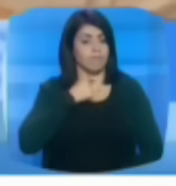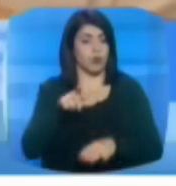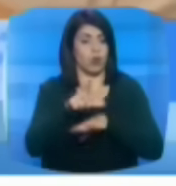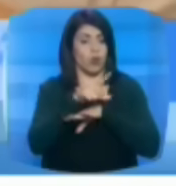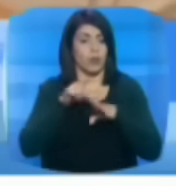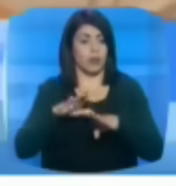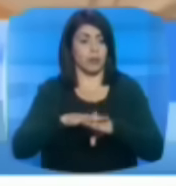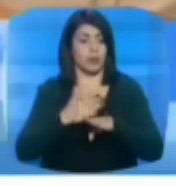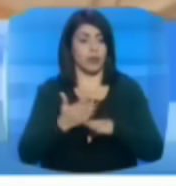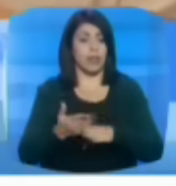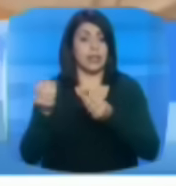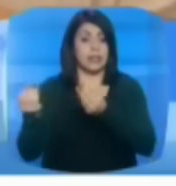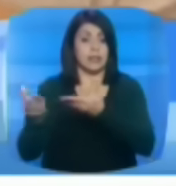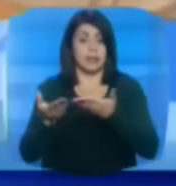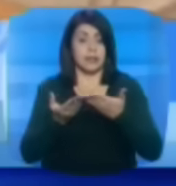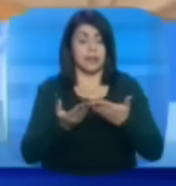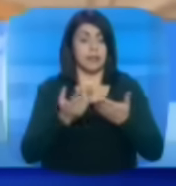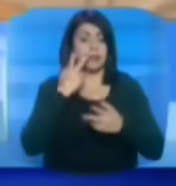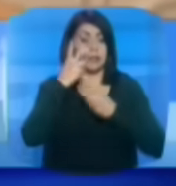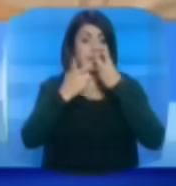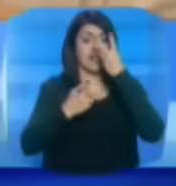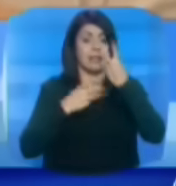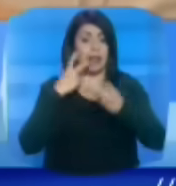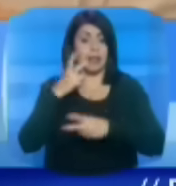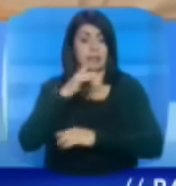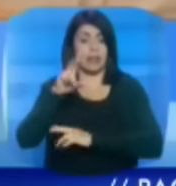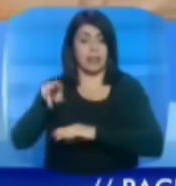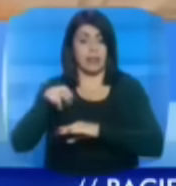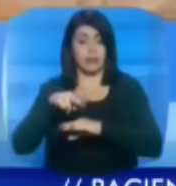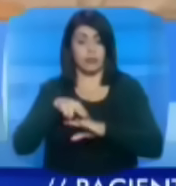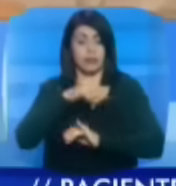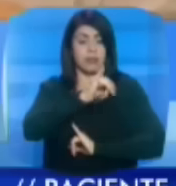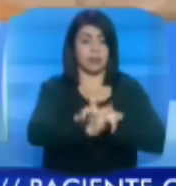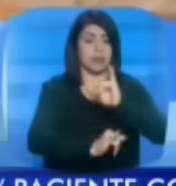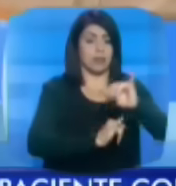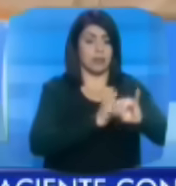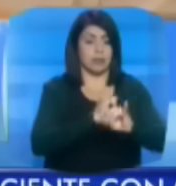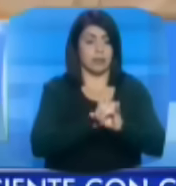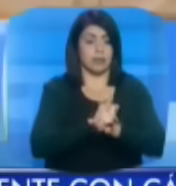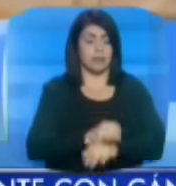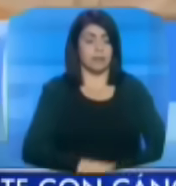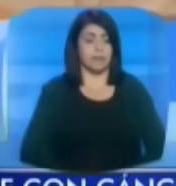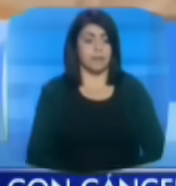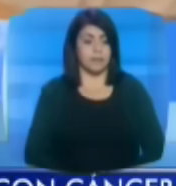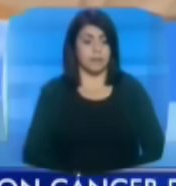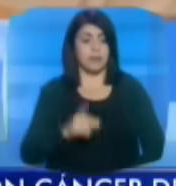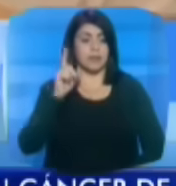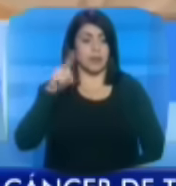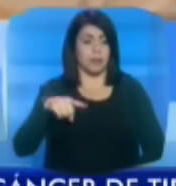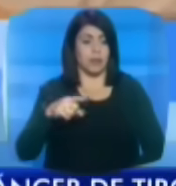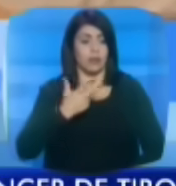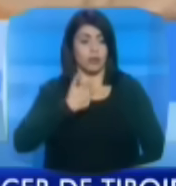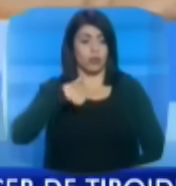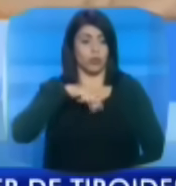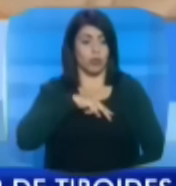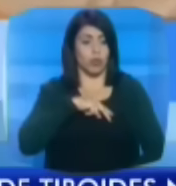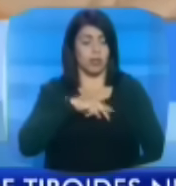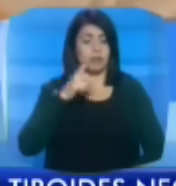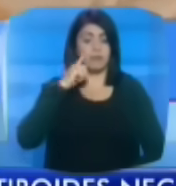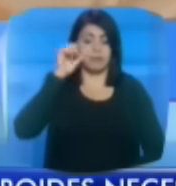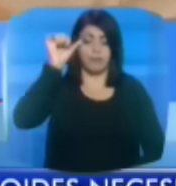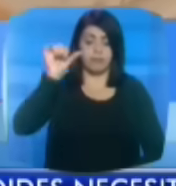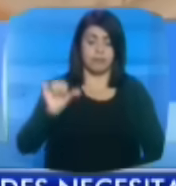gobierno porque estamos recibiendo turistas nacionales y extranjeros y por nuestra